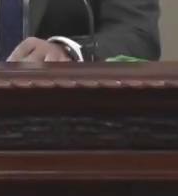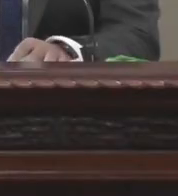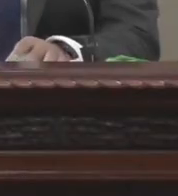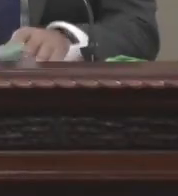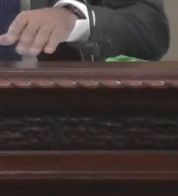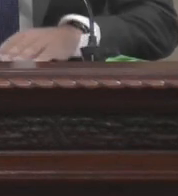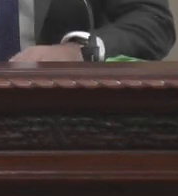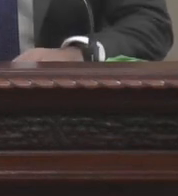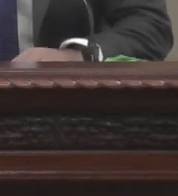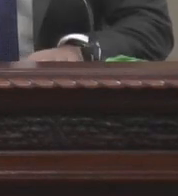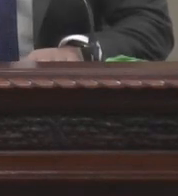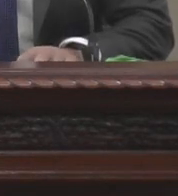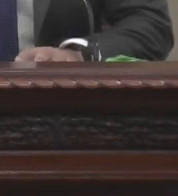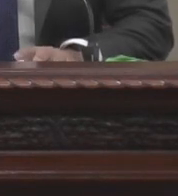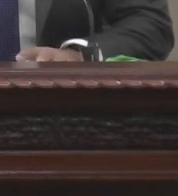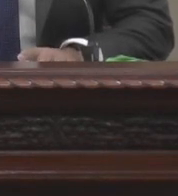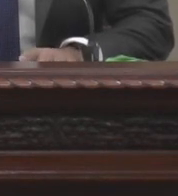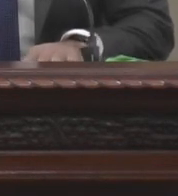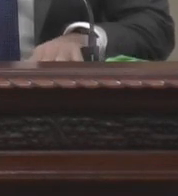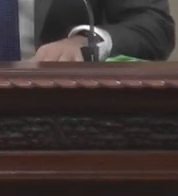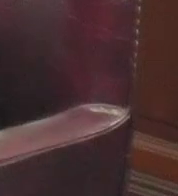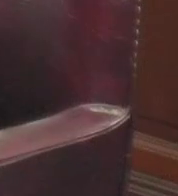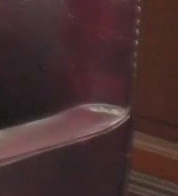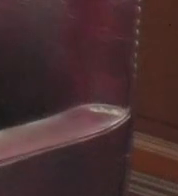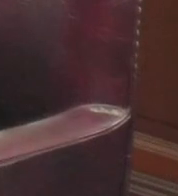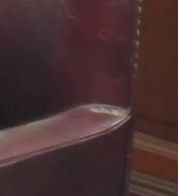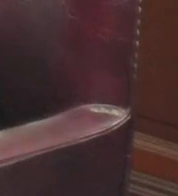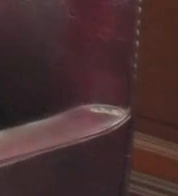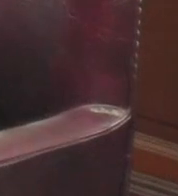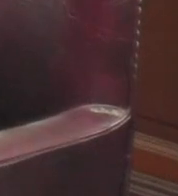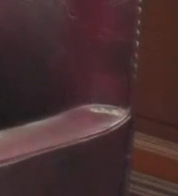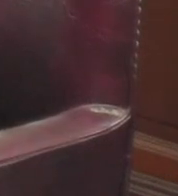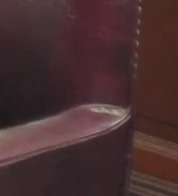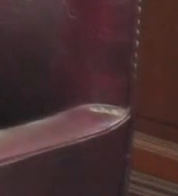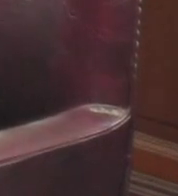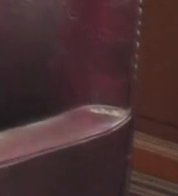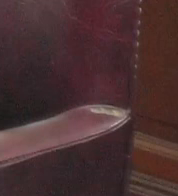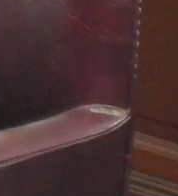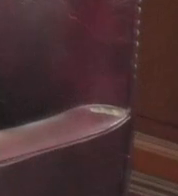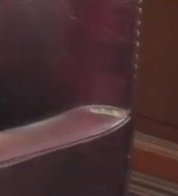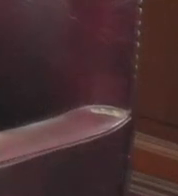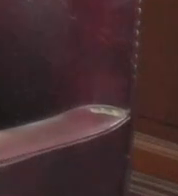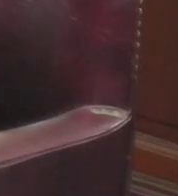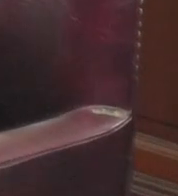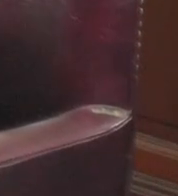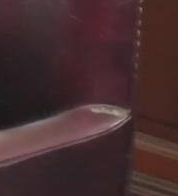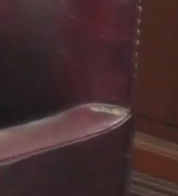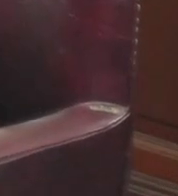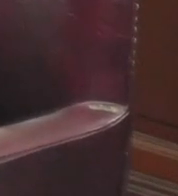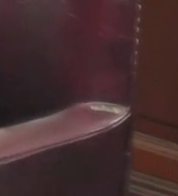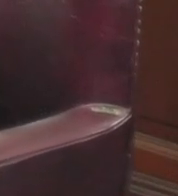Sí, diputado Farías. Sí, señor presidente. Bueno, nosotros desde